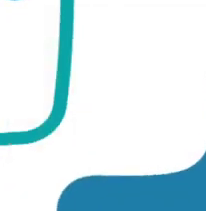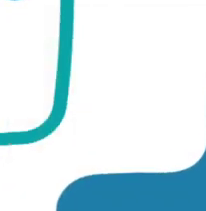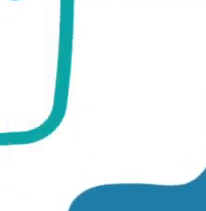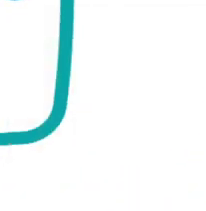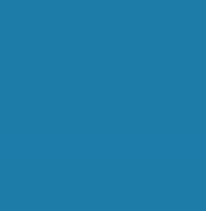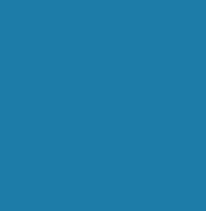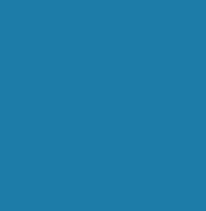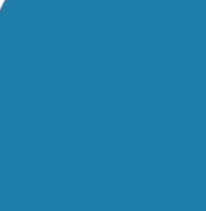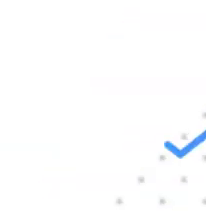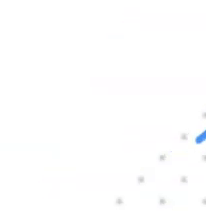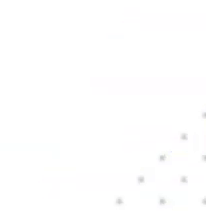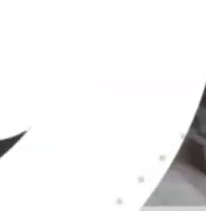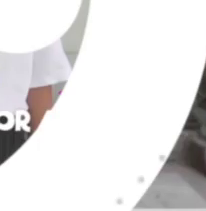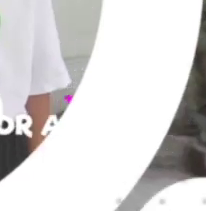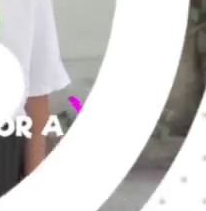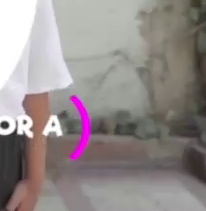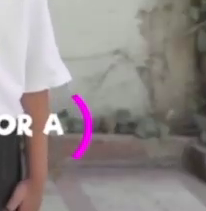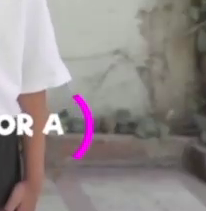clase.